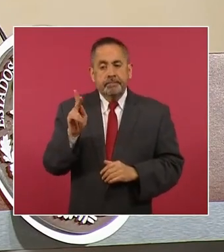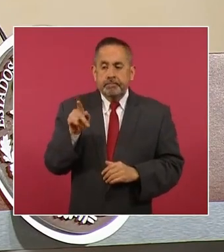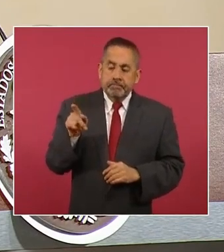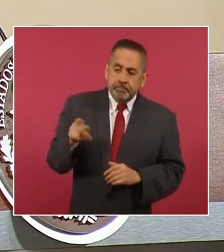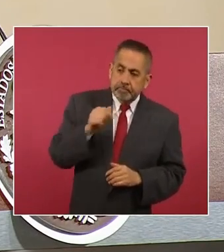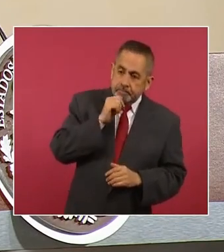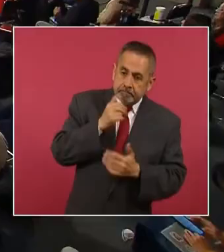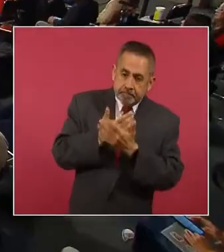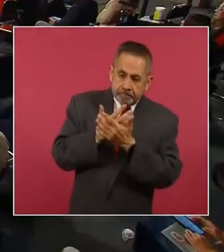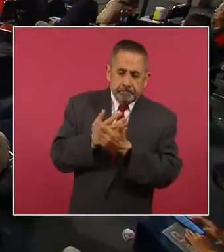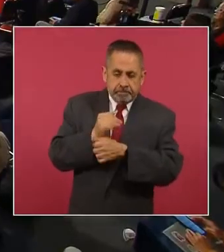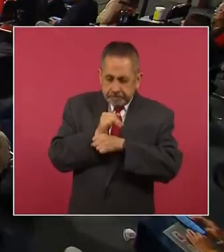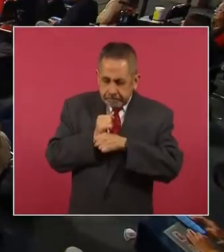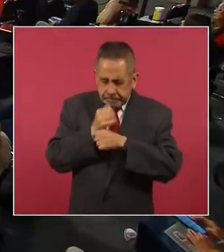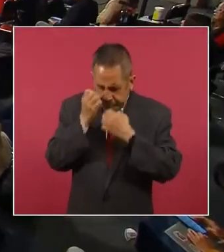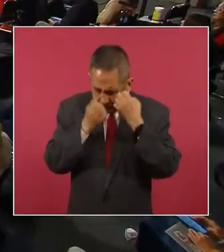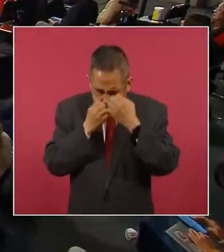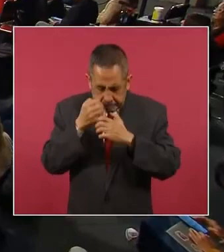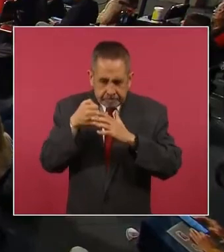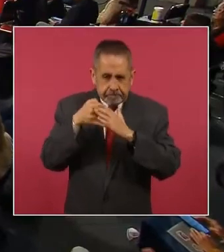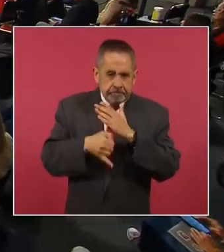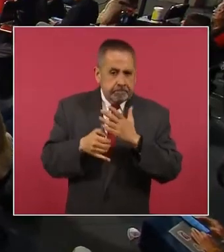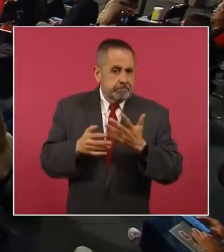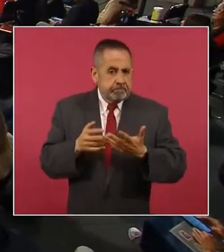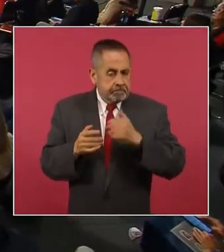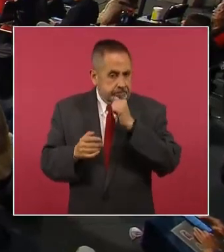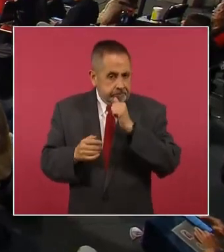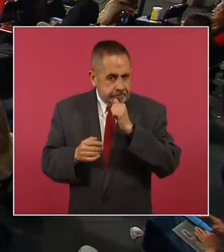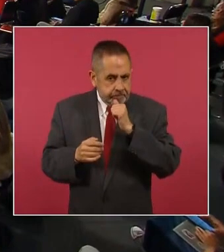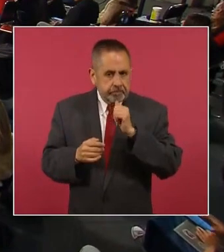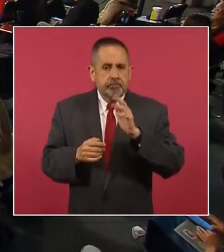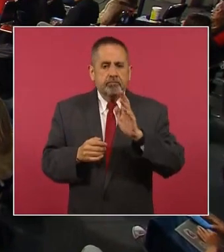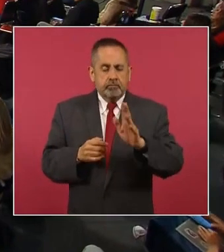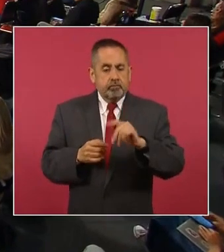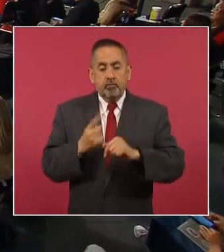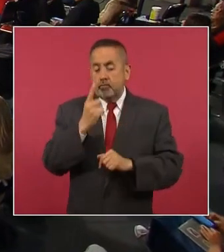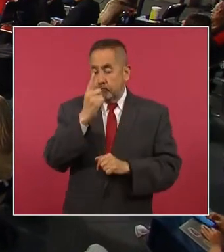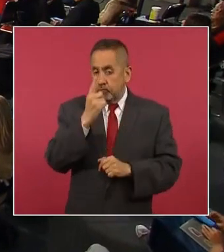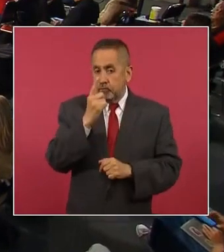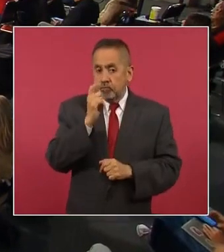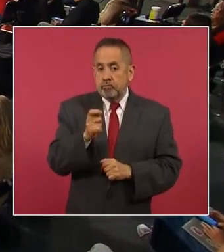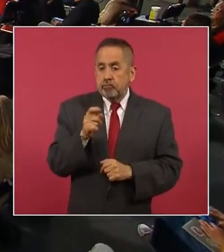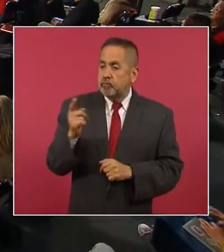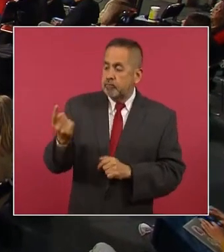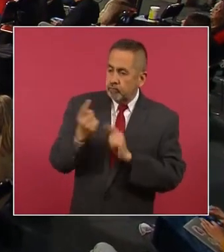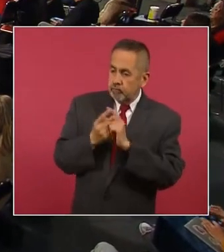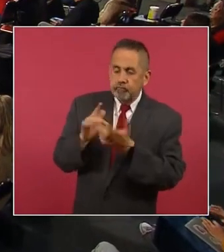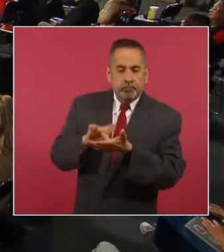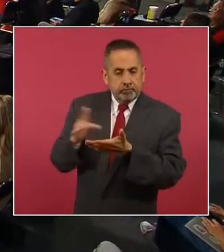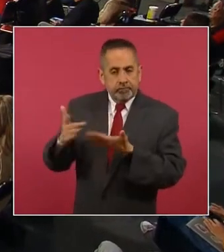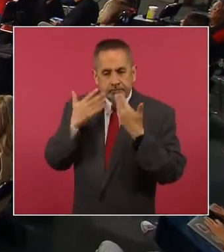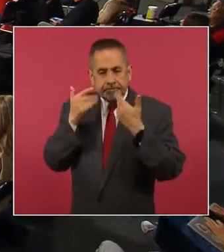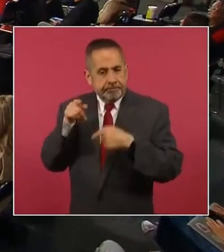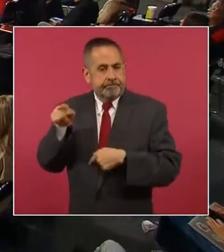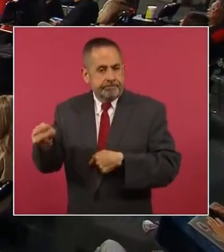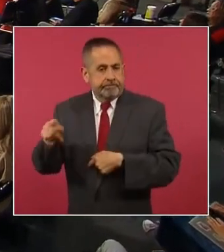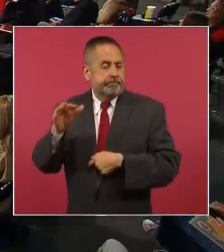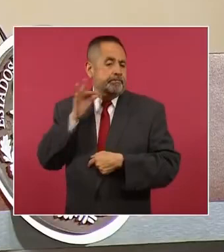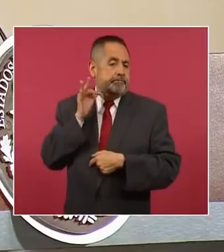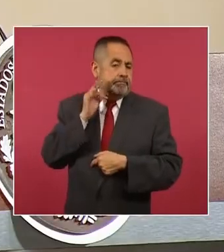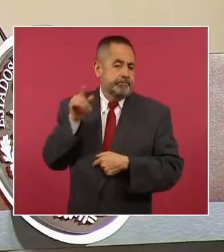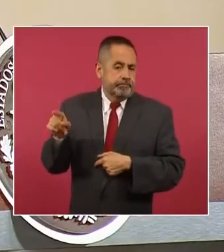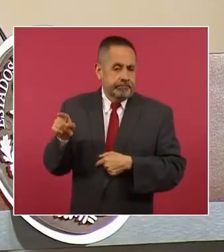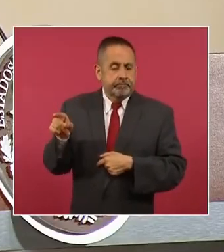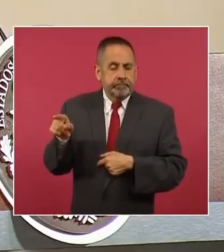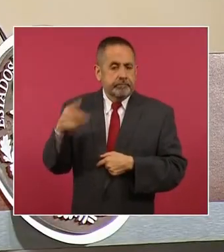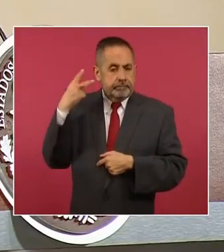tanto que se hace ese análisis a fondo, lo que sí nos aceptó y le agradecemos, porque es